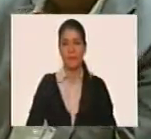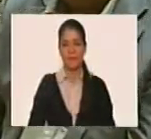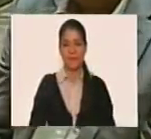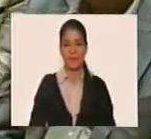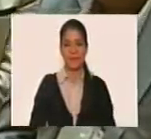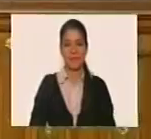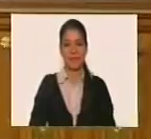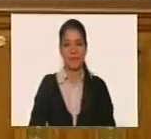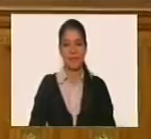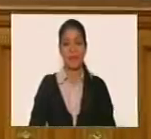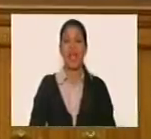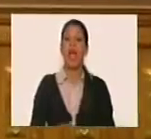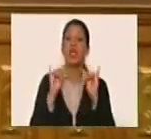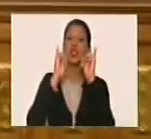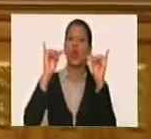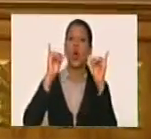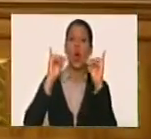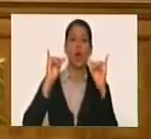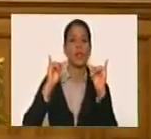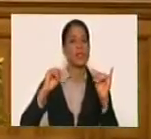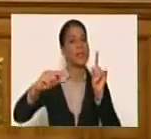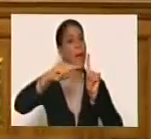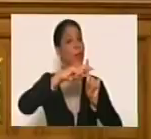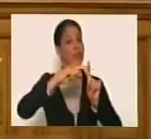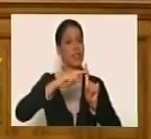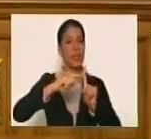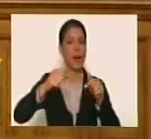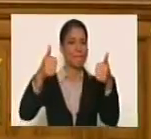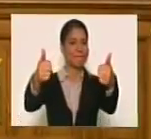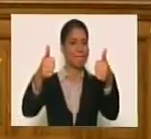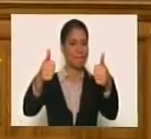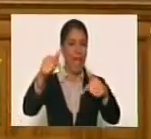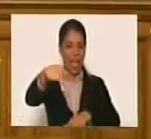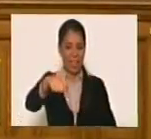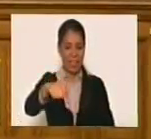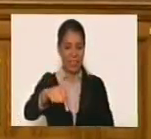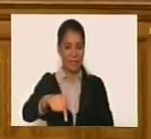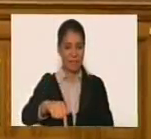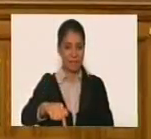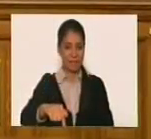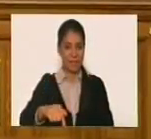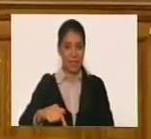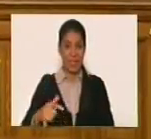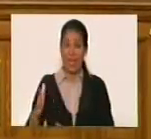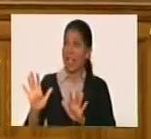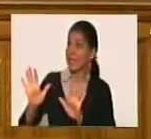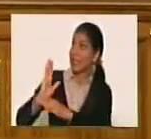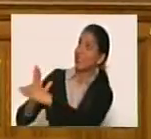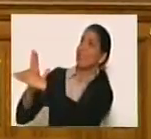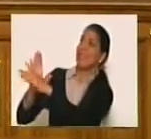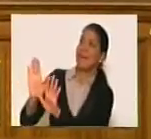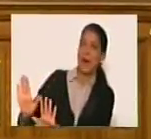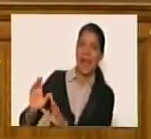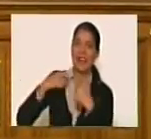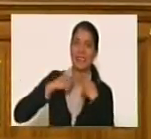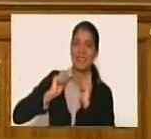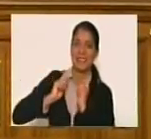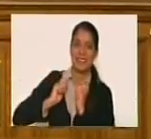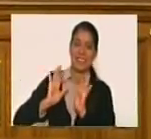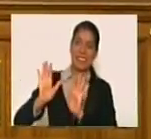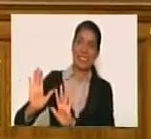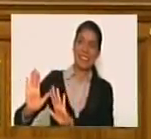Tengo una noticia extraordinaria que compartir acá. Casi que interrumpo al profesor, pero quise ser la primera en